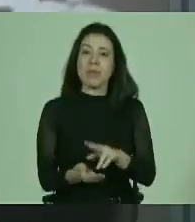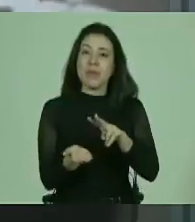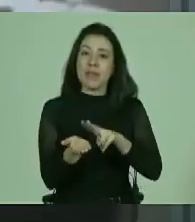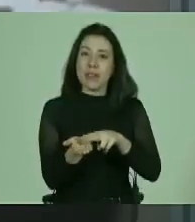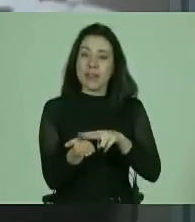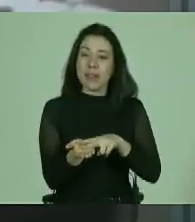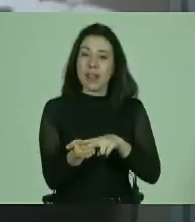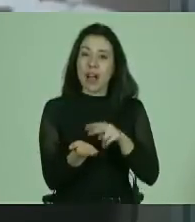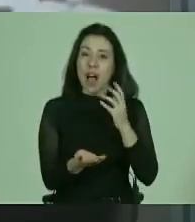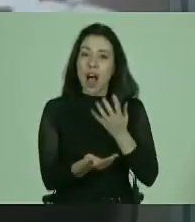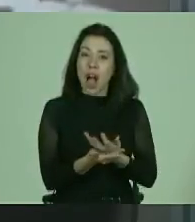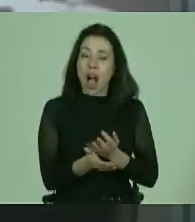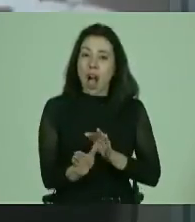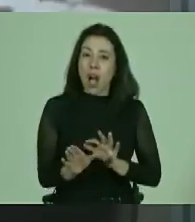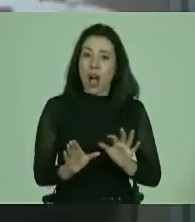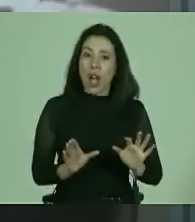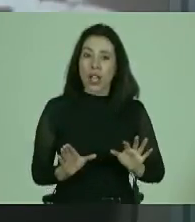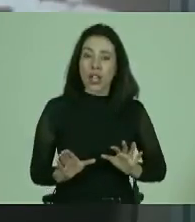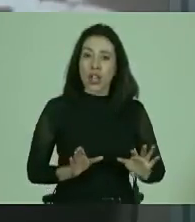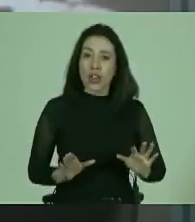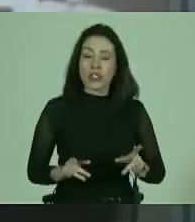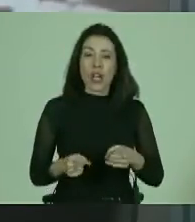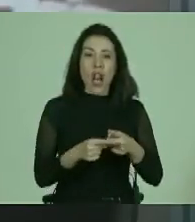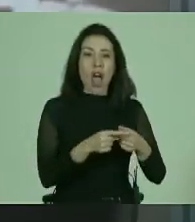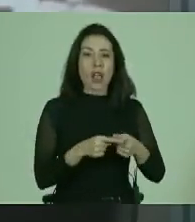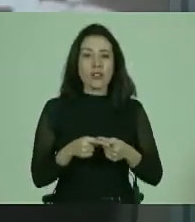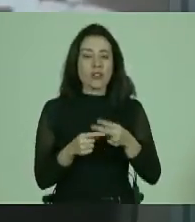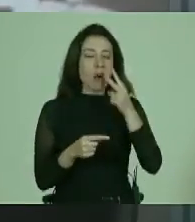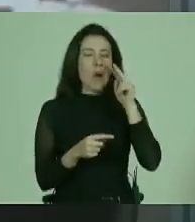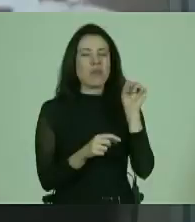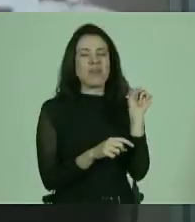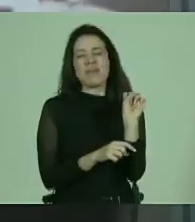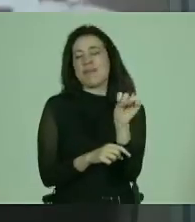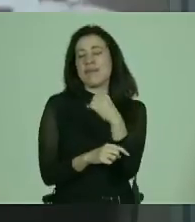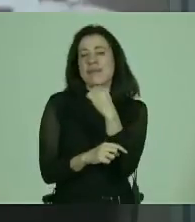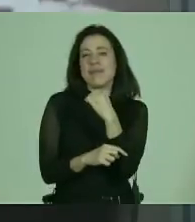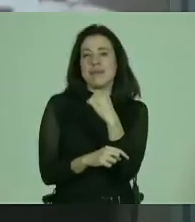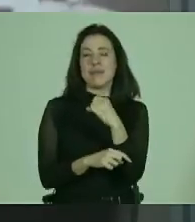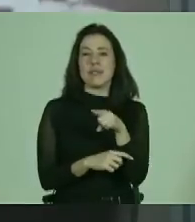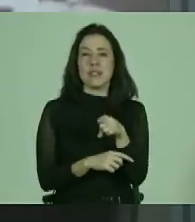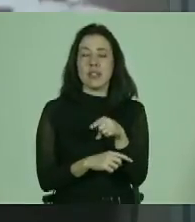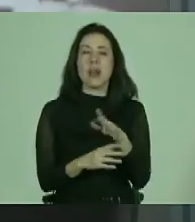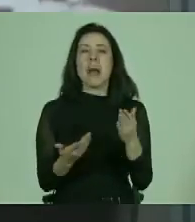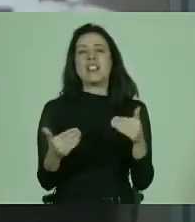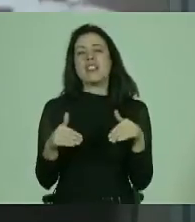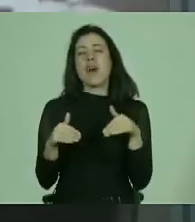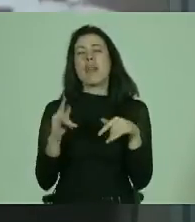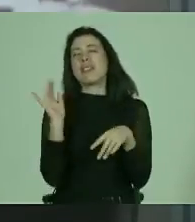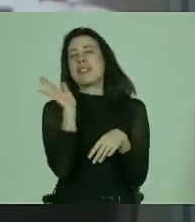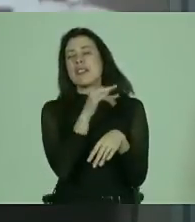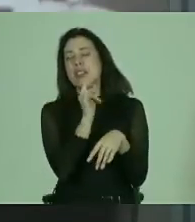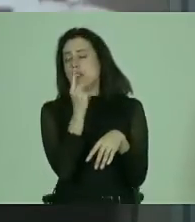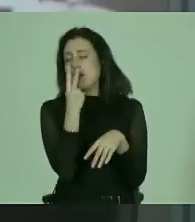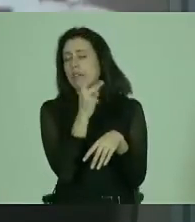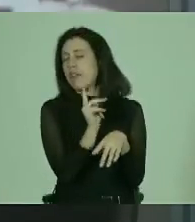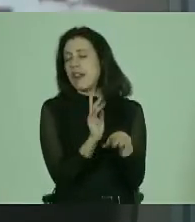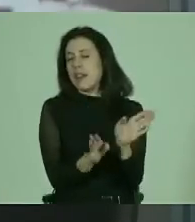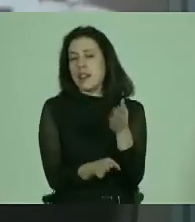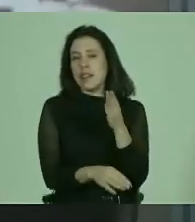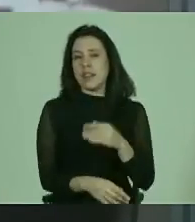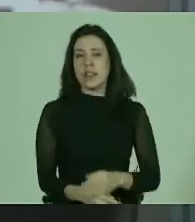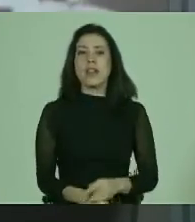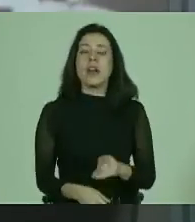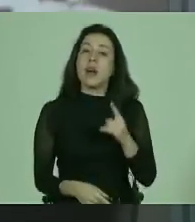cuestiones que la sociedad mira para otra parte es decir es lo más cómodo el nobel herta no